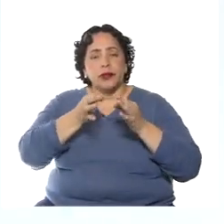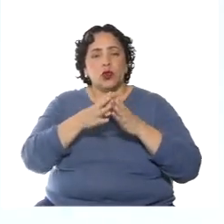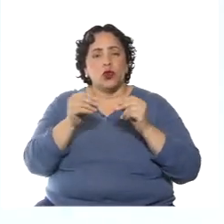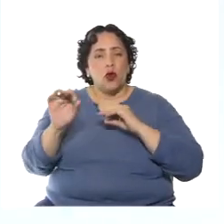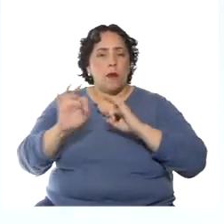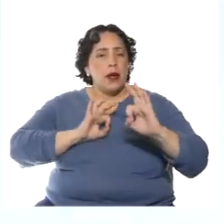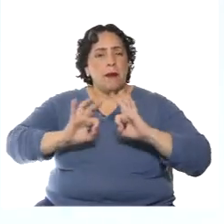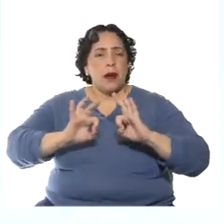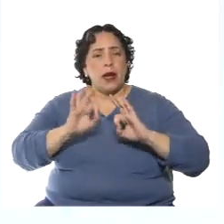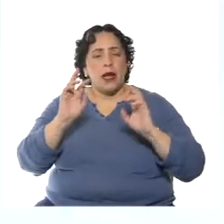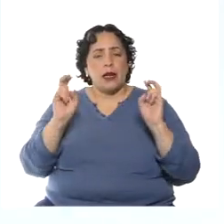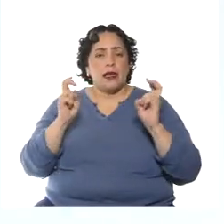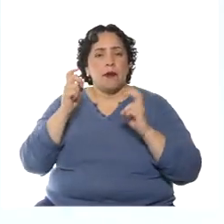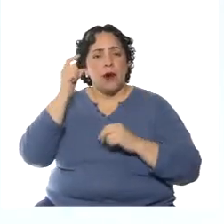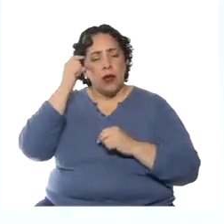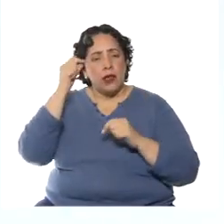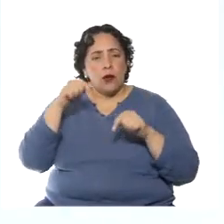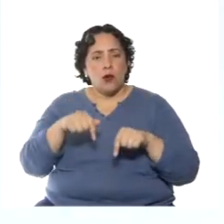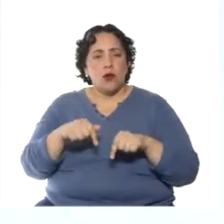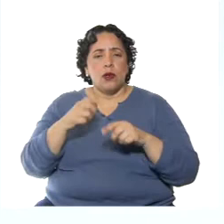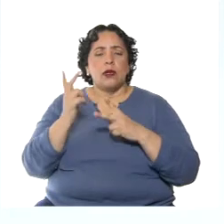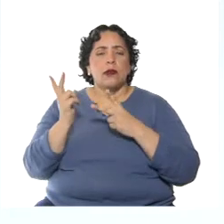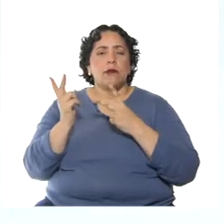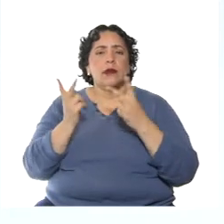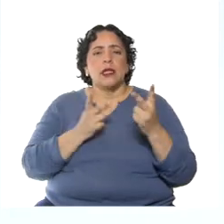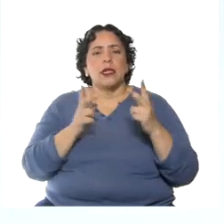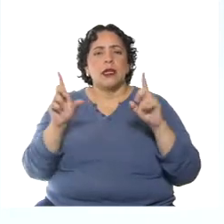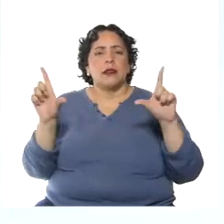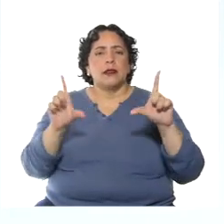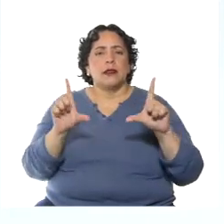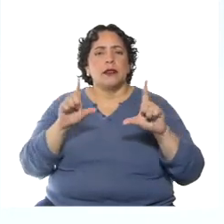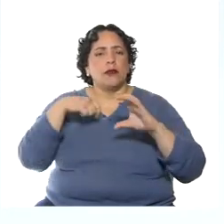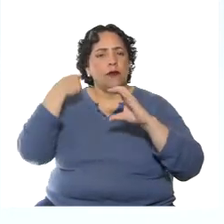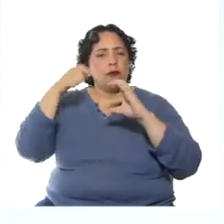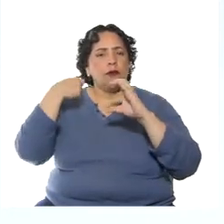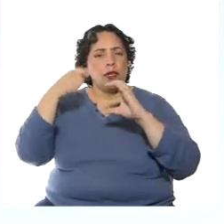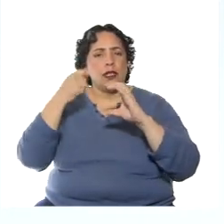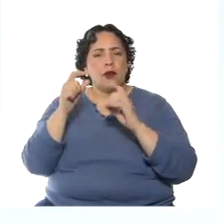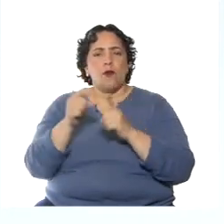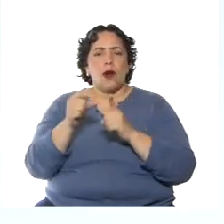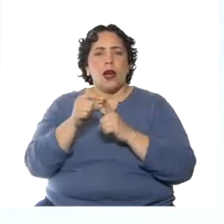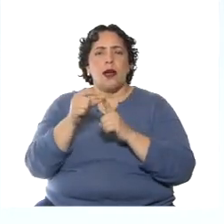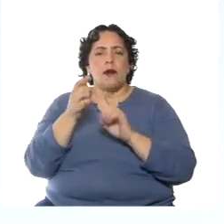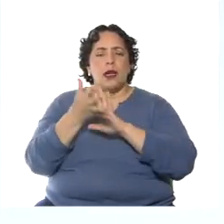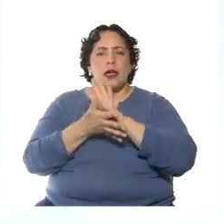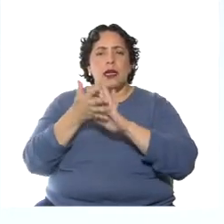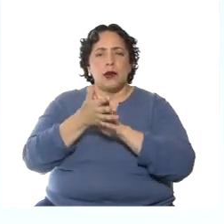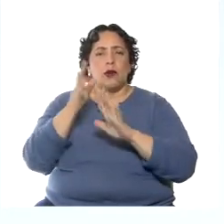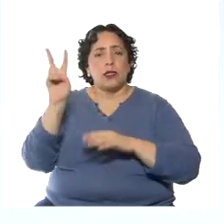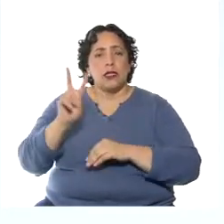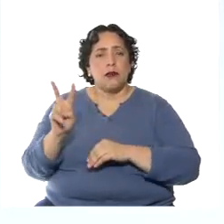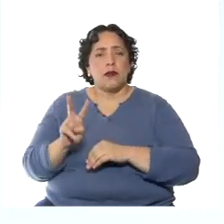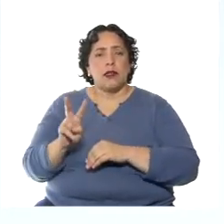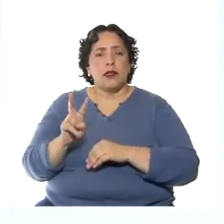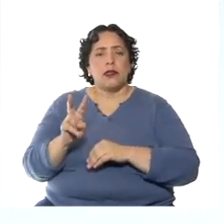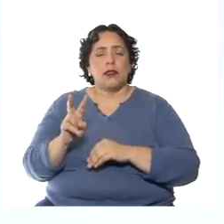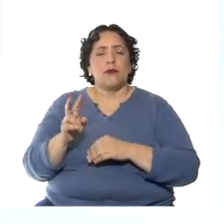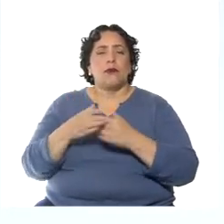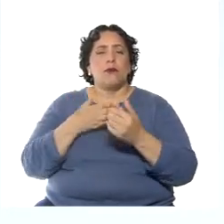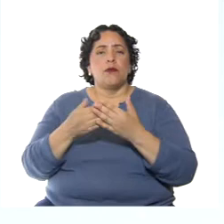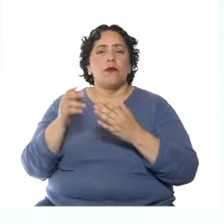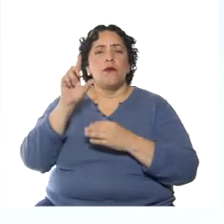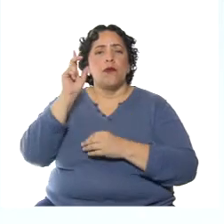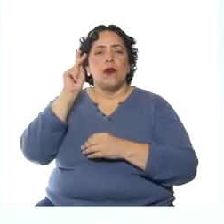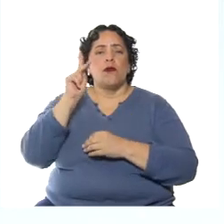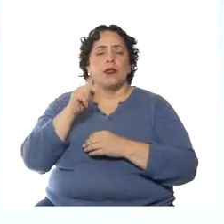preparado acerca de este tema el día de hoy, vamos a invitar a nuestros televidentes a ver el video tutorial con las palabras claves en lengua de señas venezolana de la mano de la